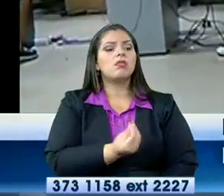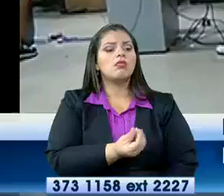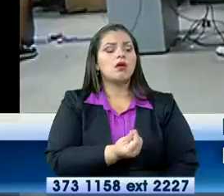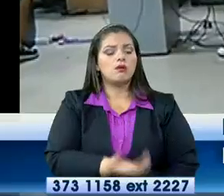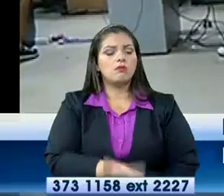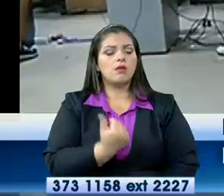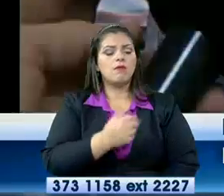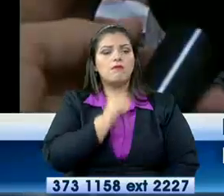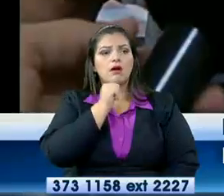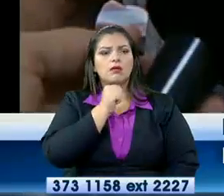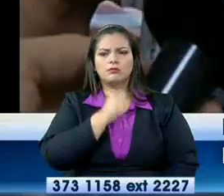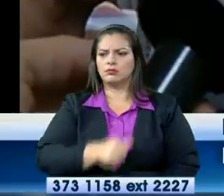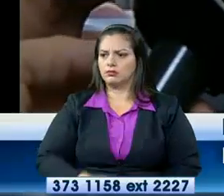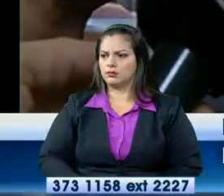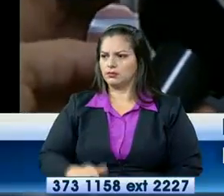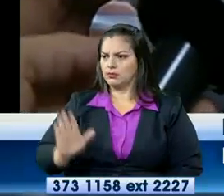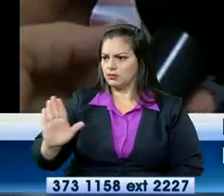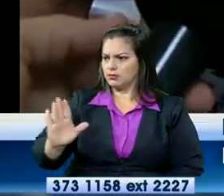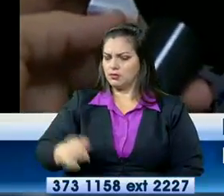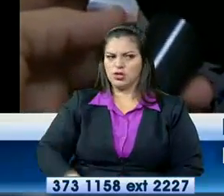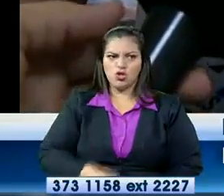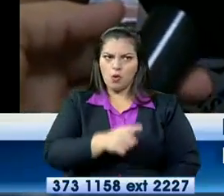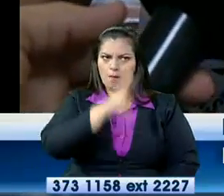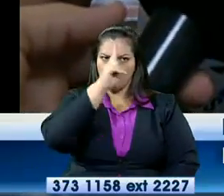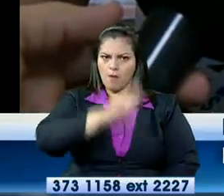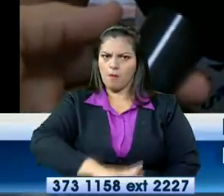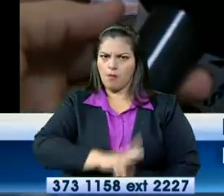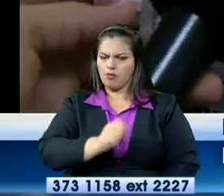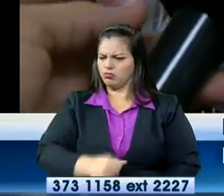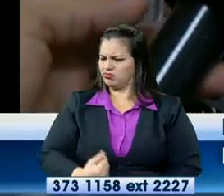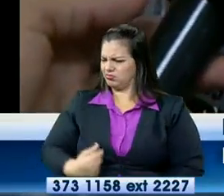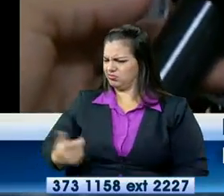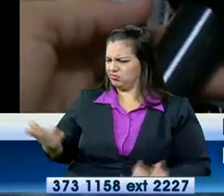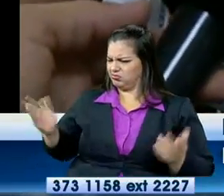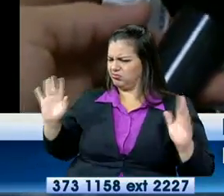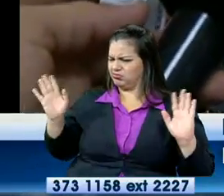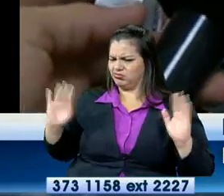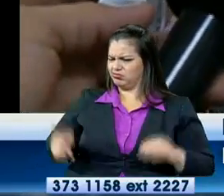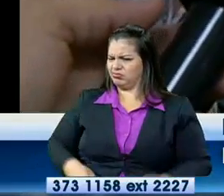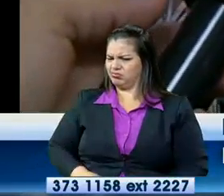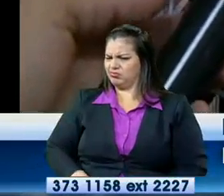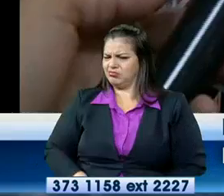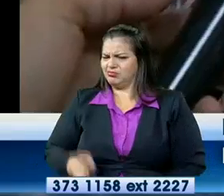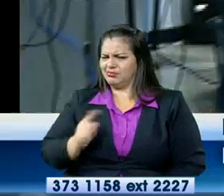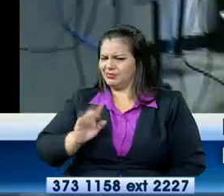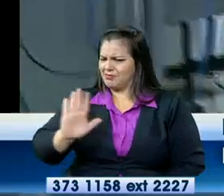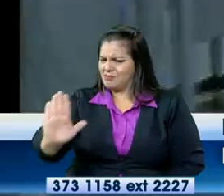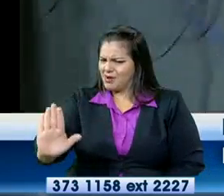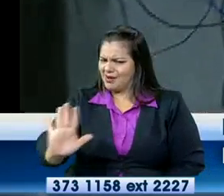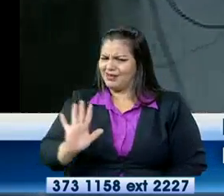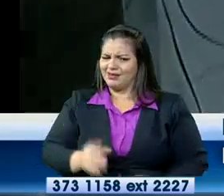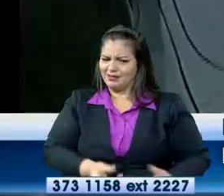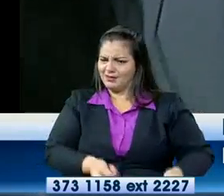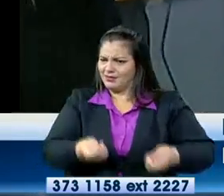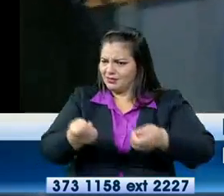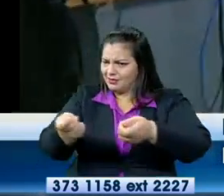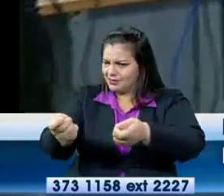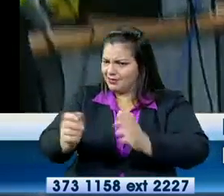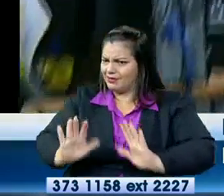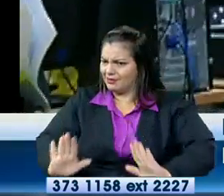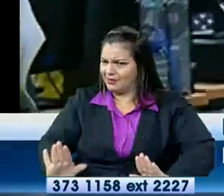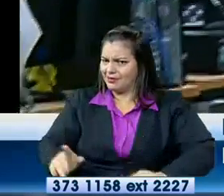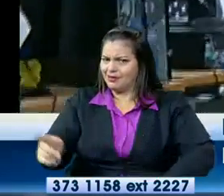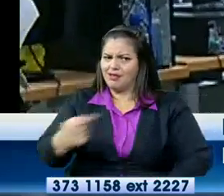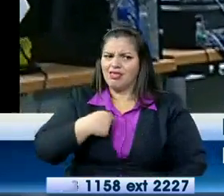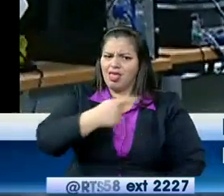pensó que yo me lo había cogido. ¿Sí? Y antes que le diera el vuelto ya me había pegado el gol, sin saber la razón. El hombre acudió